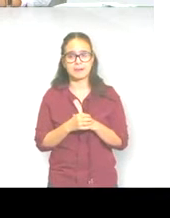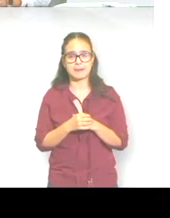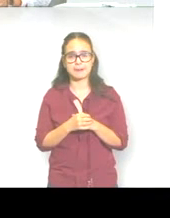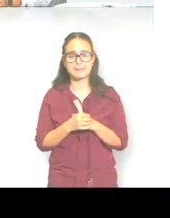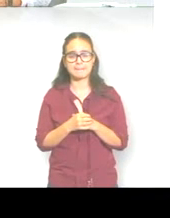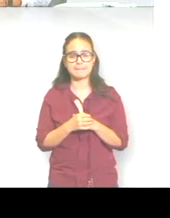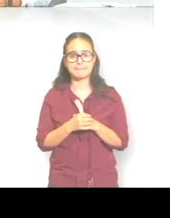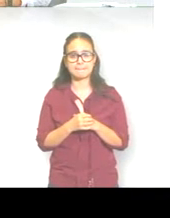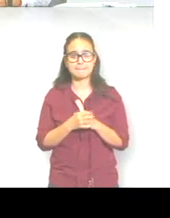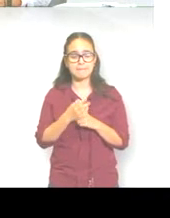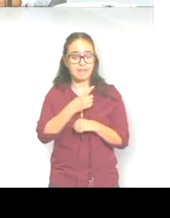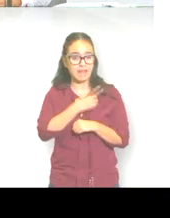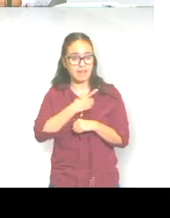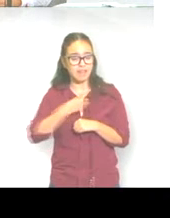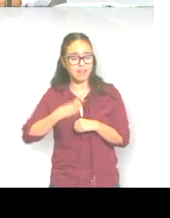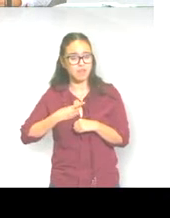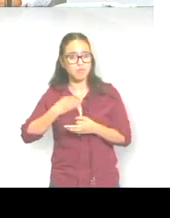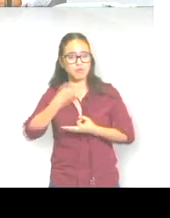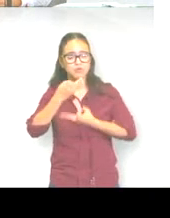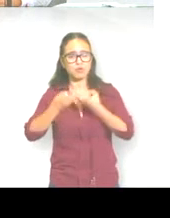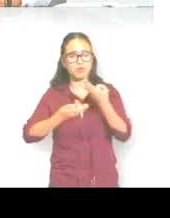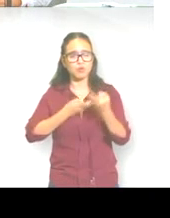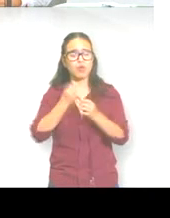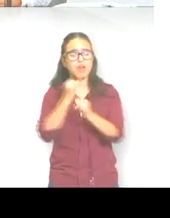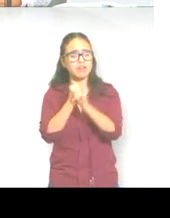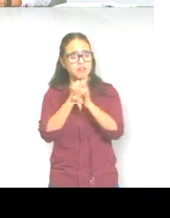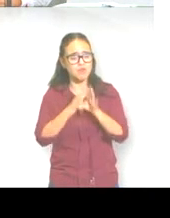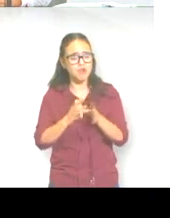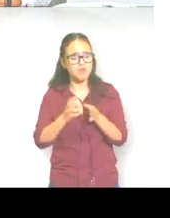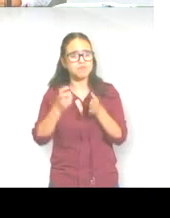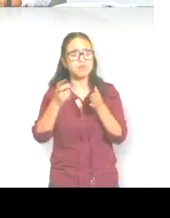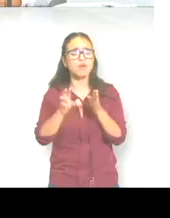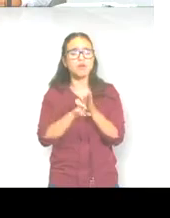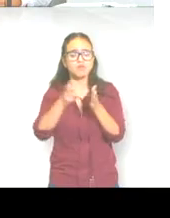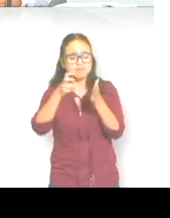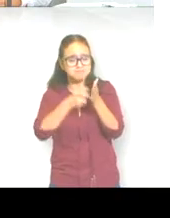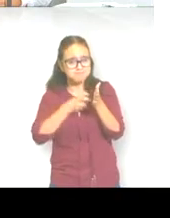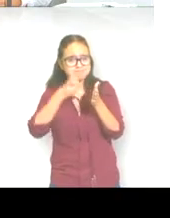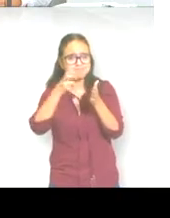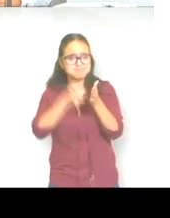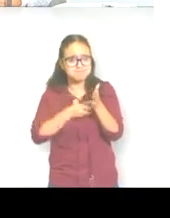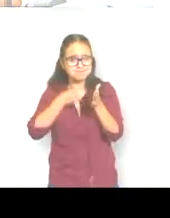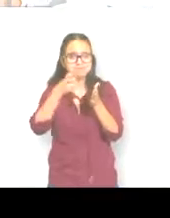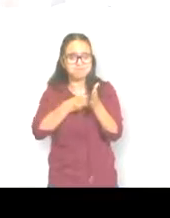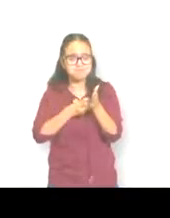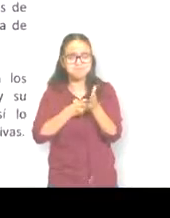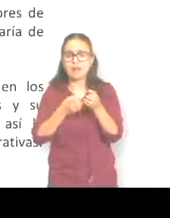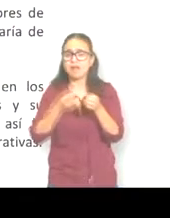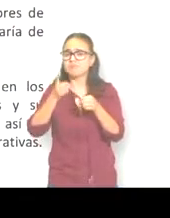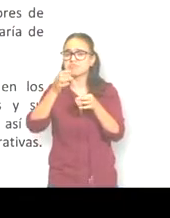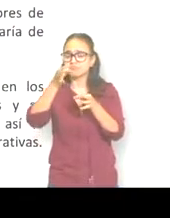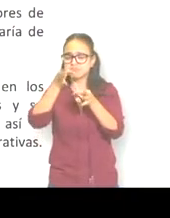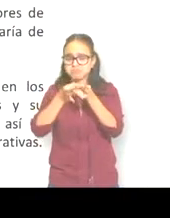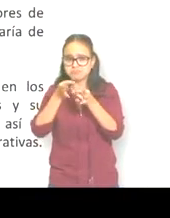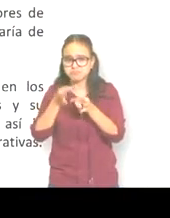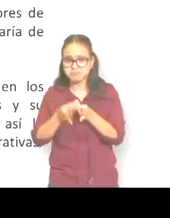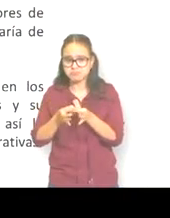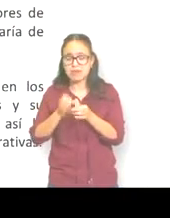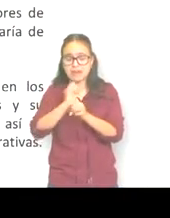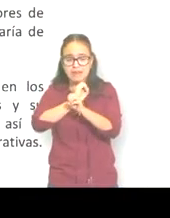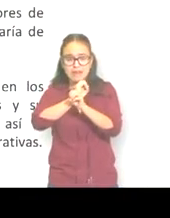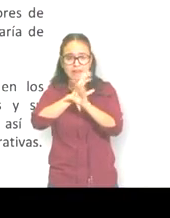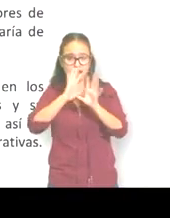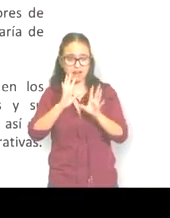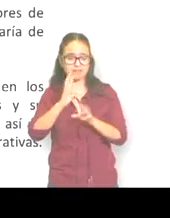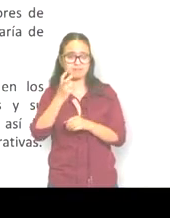estandarizados y que debemos de estar actualizando de manera puntual, sistemática y que esos sean los valores que nos